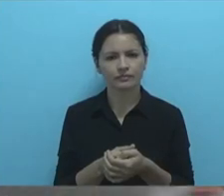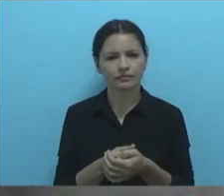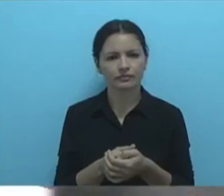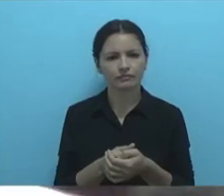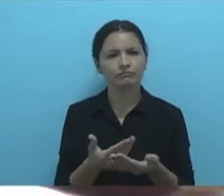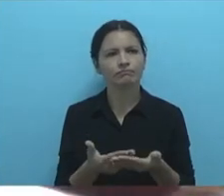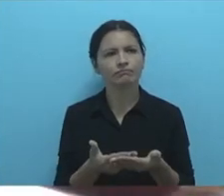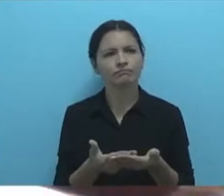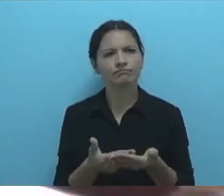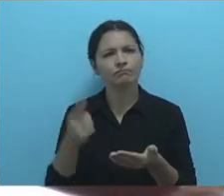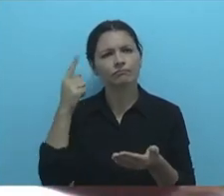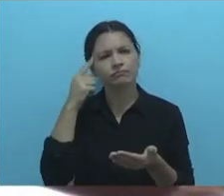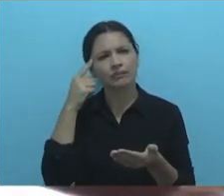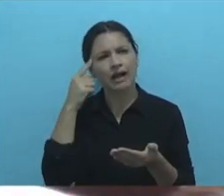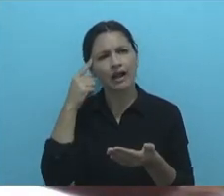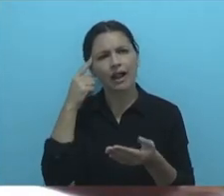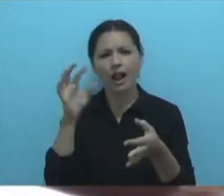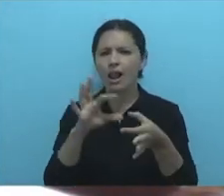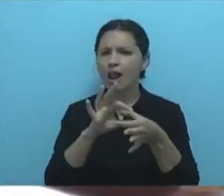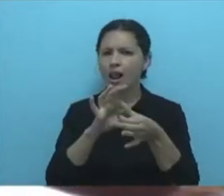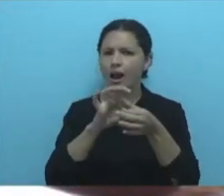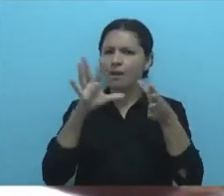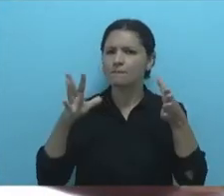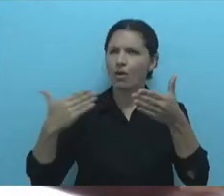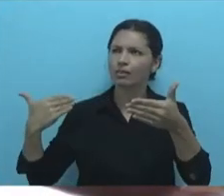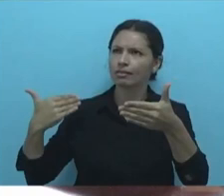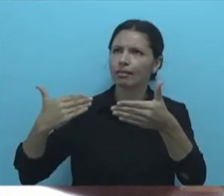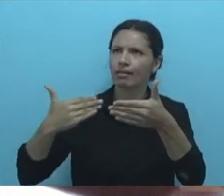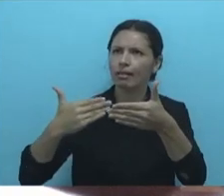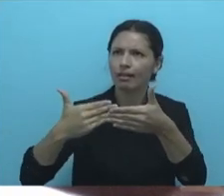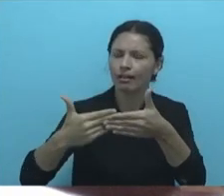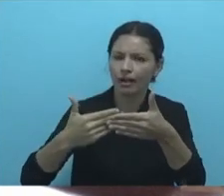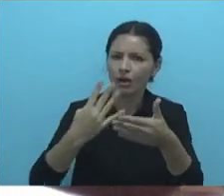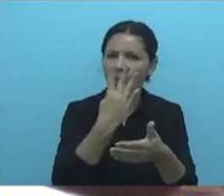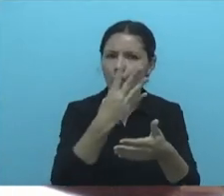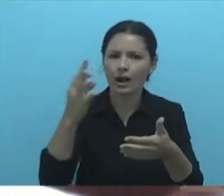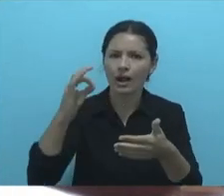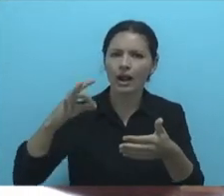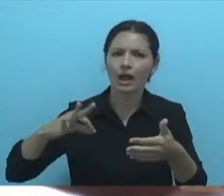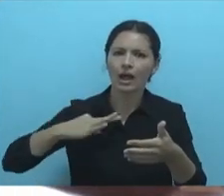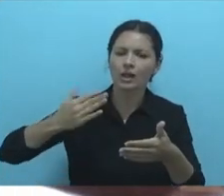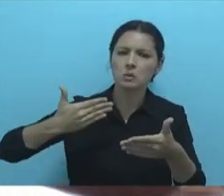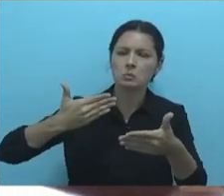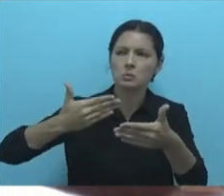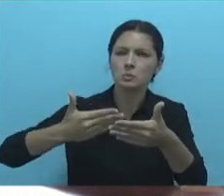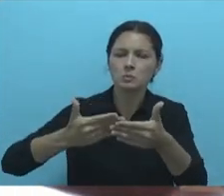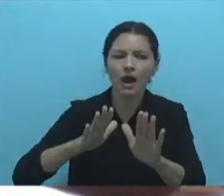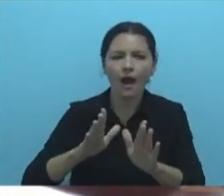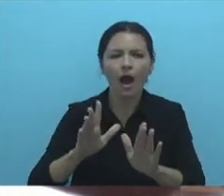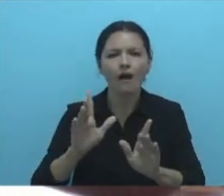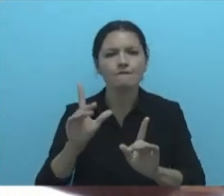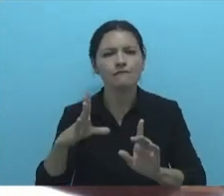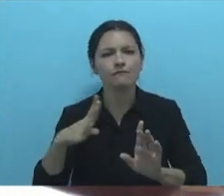estamos cumpliendo 40 años de democracia y hay cosas y hay deudas que Todavía siguen costándonos vidas que siguen